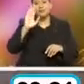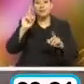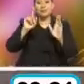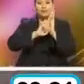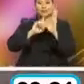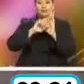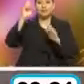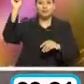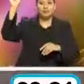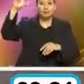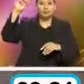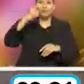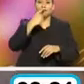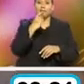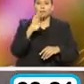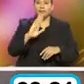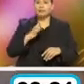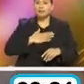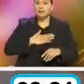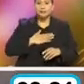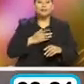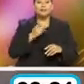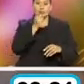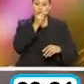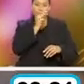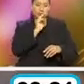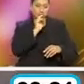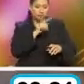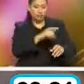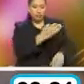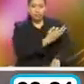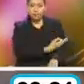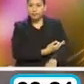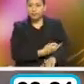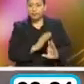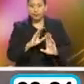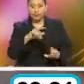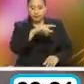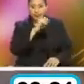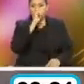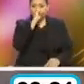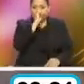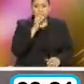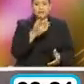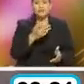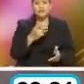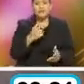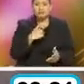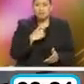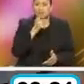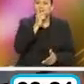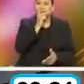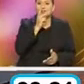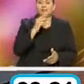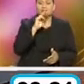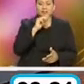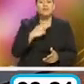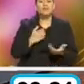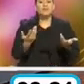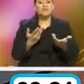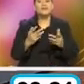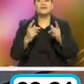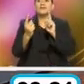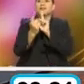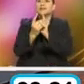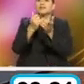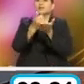debemos de poner atención. Como padres de familia, al descubrir que nuestro hijo consume sustancias, ¿qué debemos hacer? ¿Qué es lo primero que debemos hacer? ¿A dónde